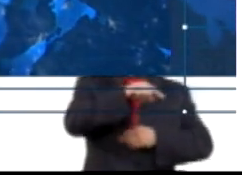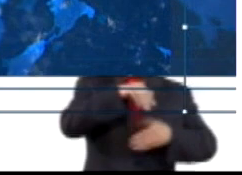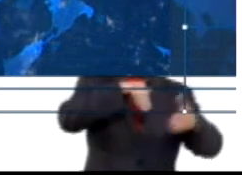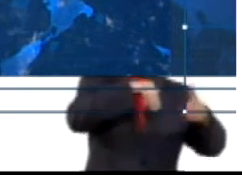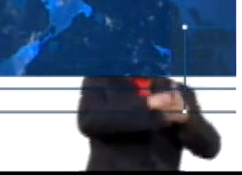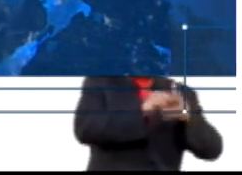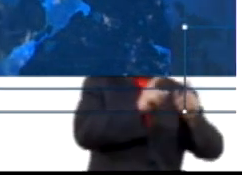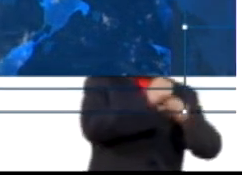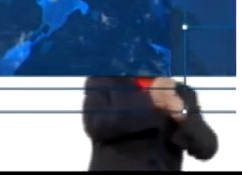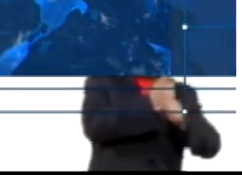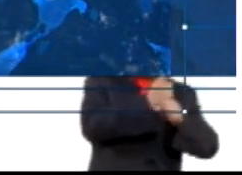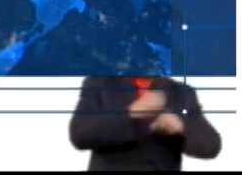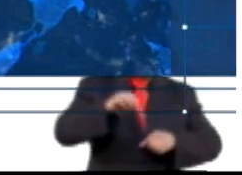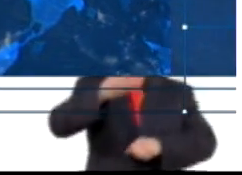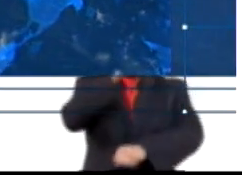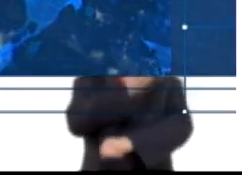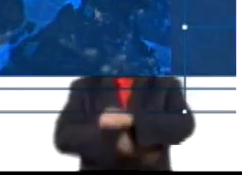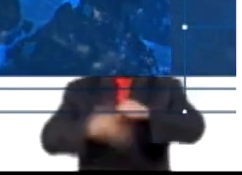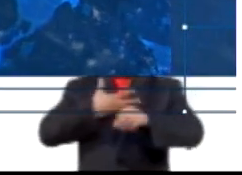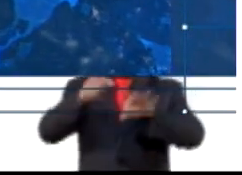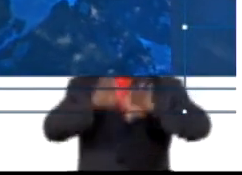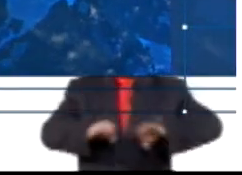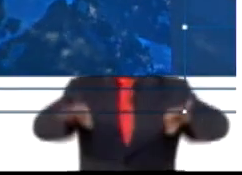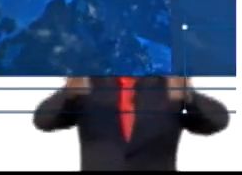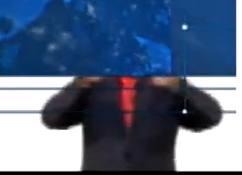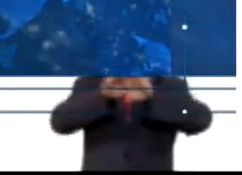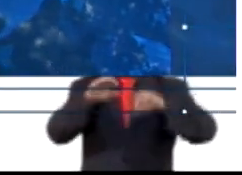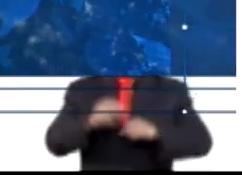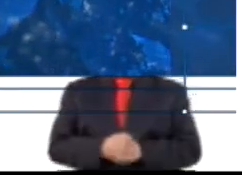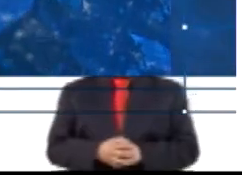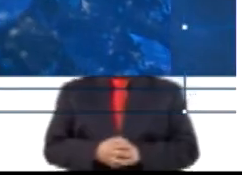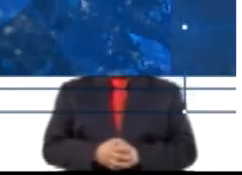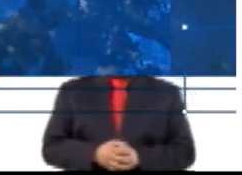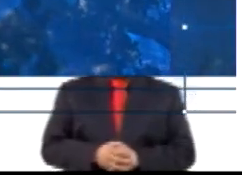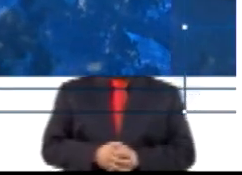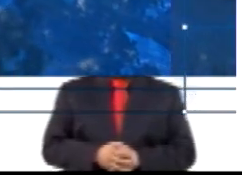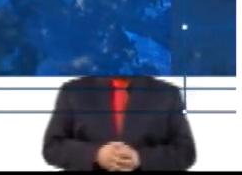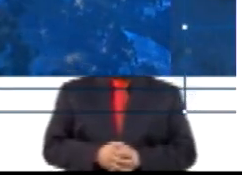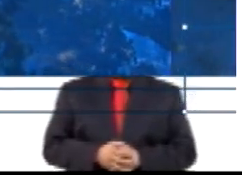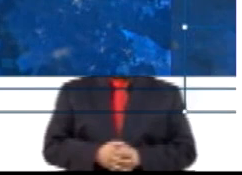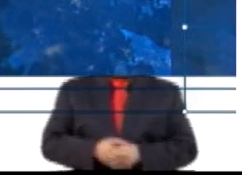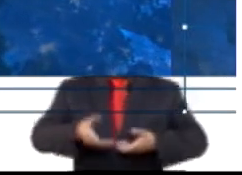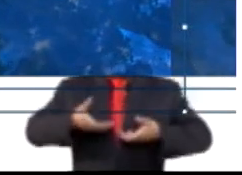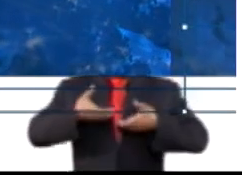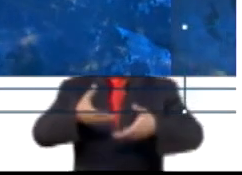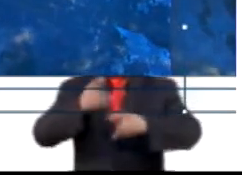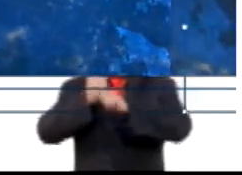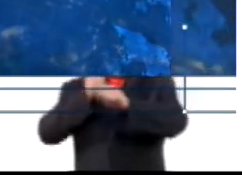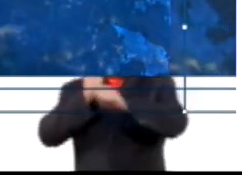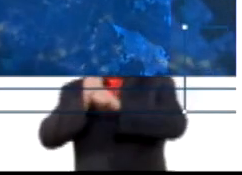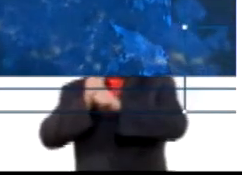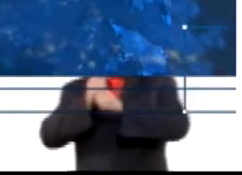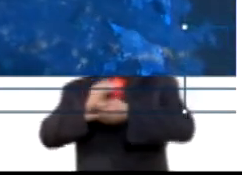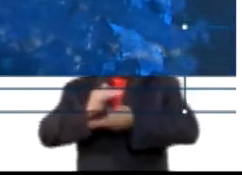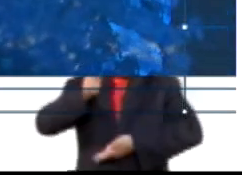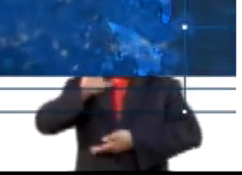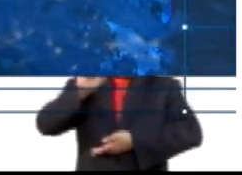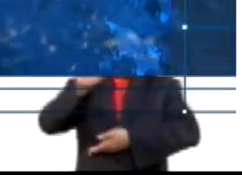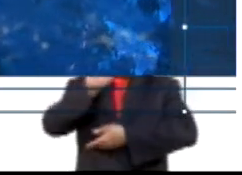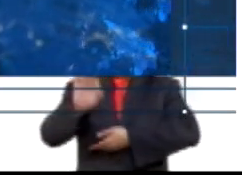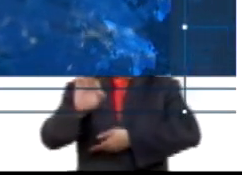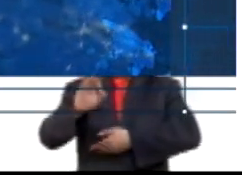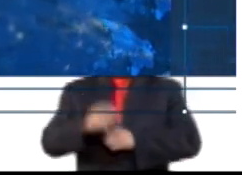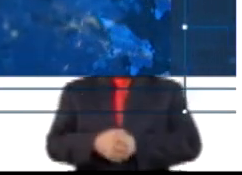los trabajos el año que entra en la nueva línea 1 del metro, tendremos la línea más moderna de esta época y con la mejor calidad de